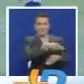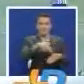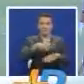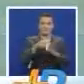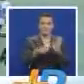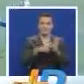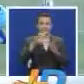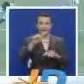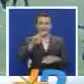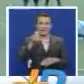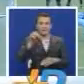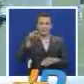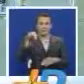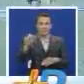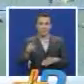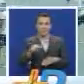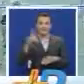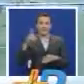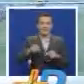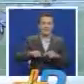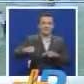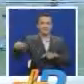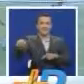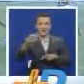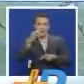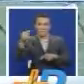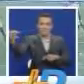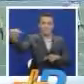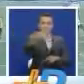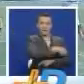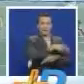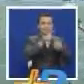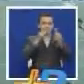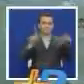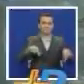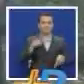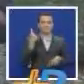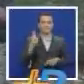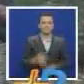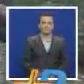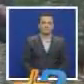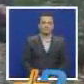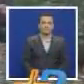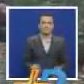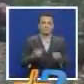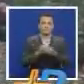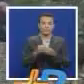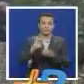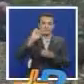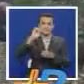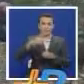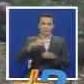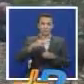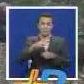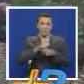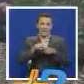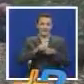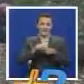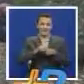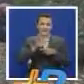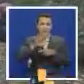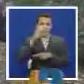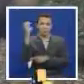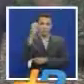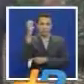pierna derecha. Y a la salida del guardameta local, el balón entra a la red. Segundo entrenamiento de la selección colombiana de José